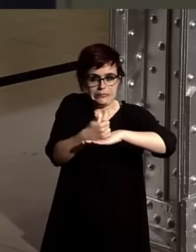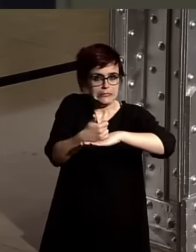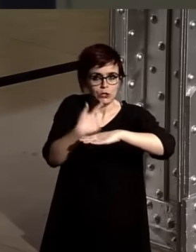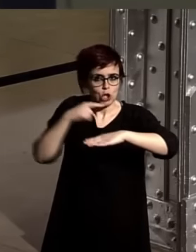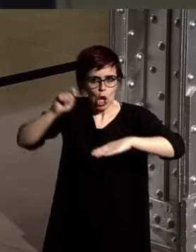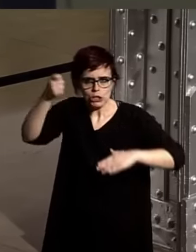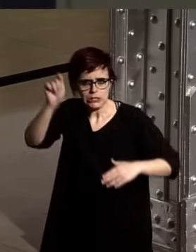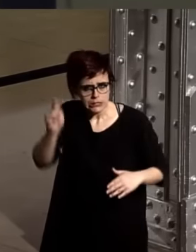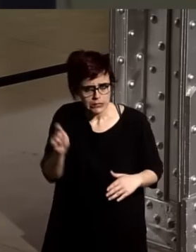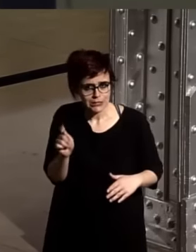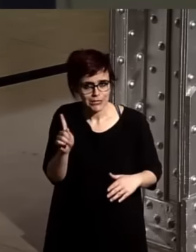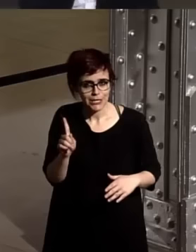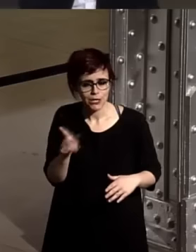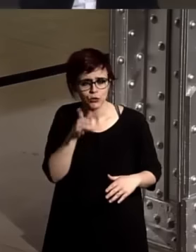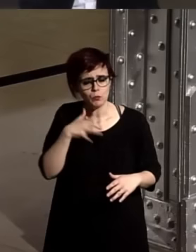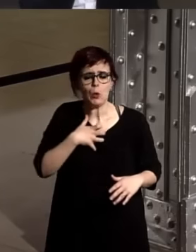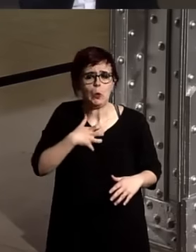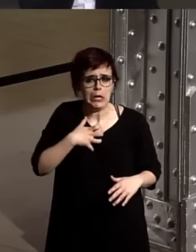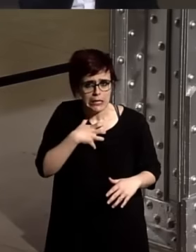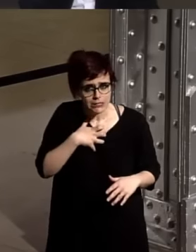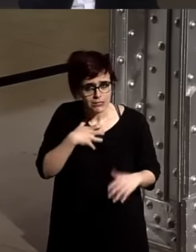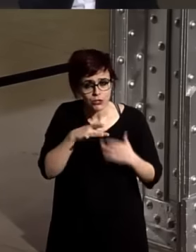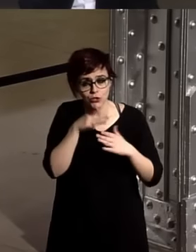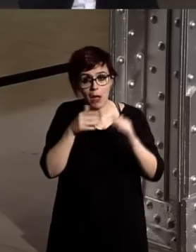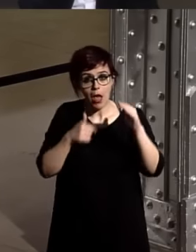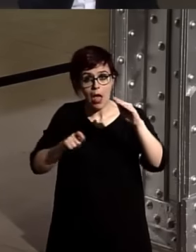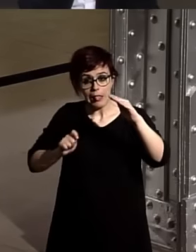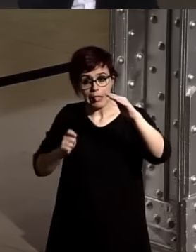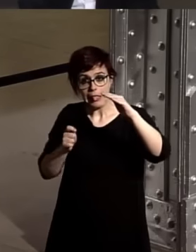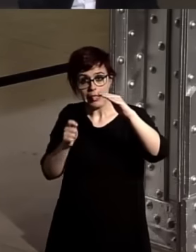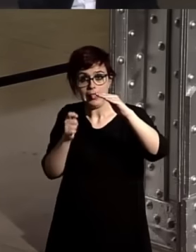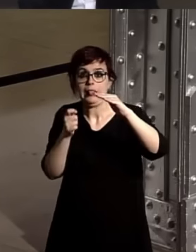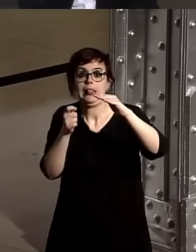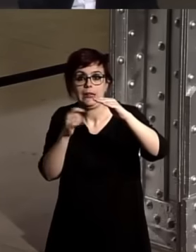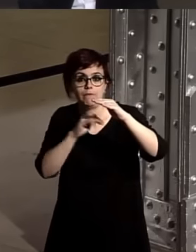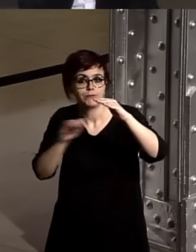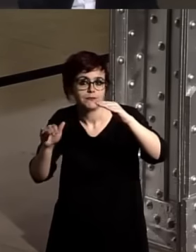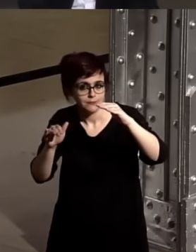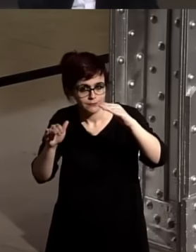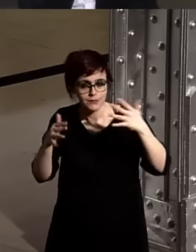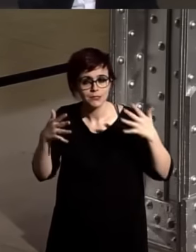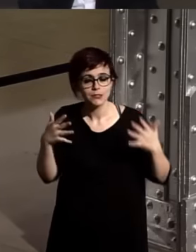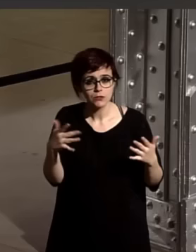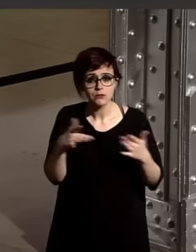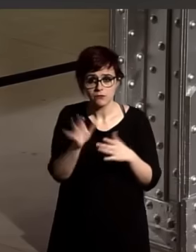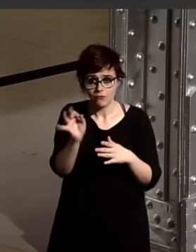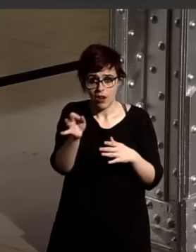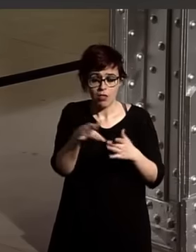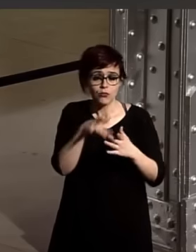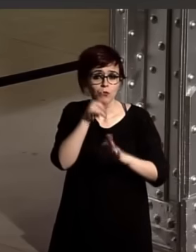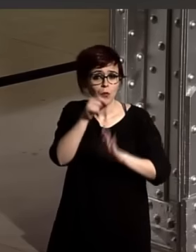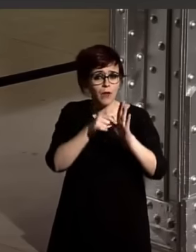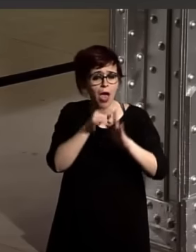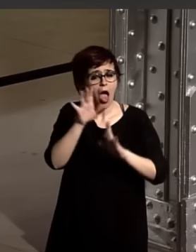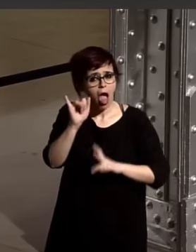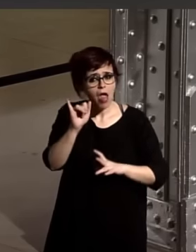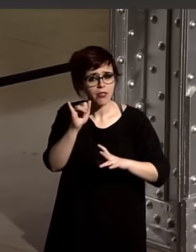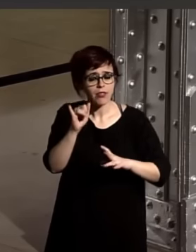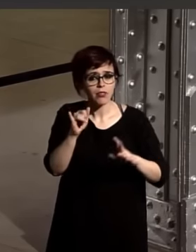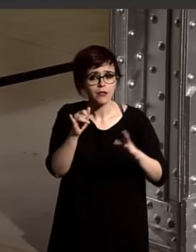no sí es así es verdad que se quedan por el camino que sin está medido no De hecho hay unas